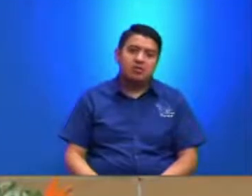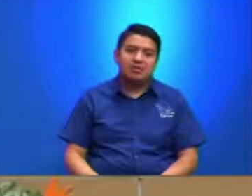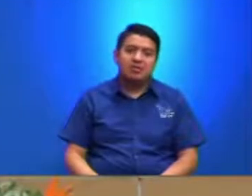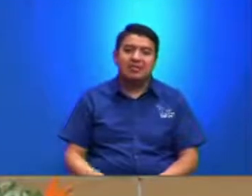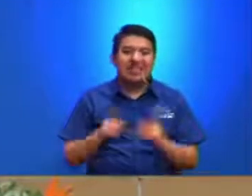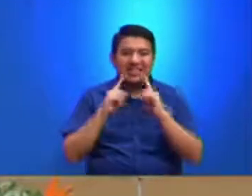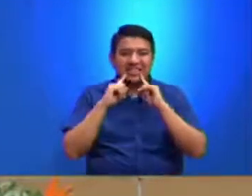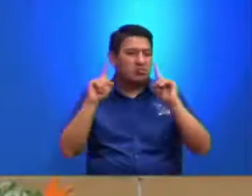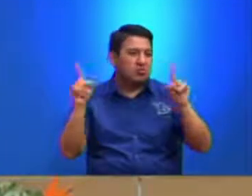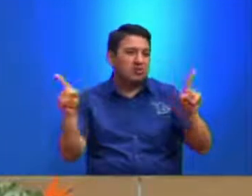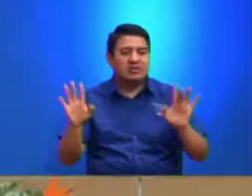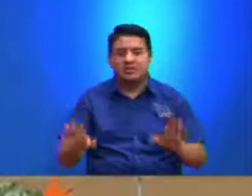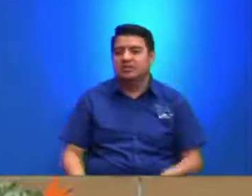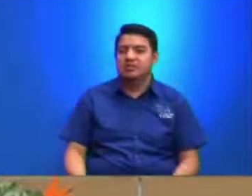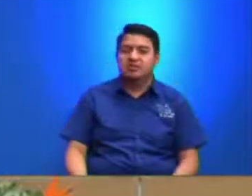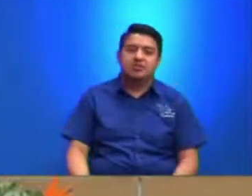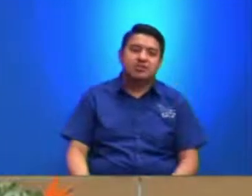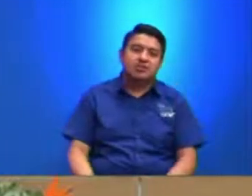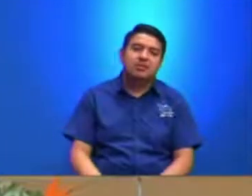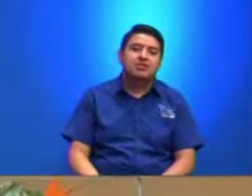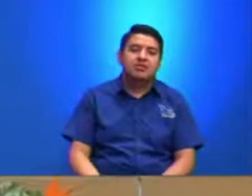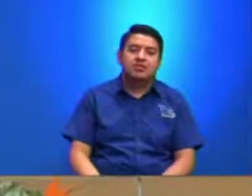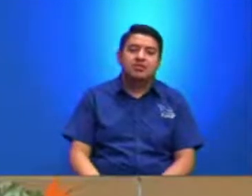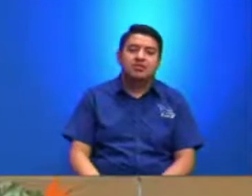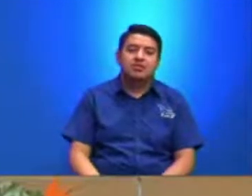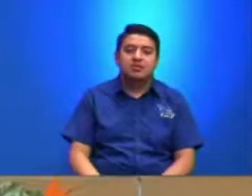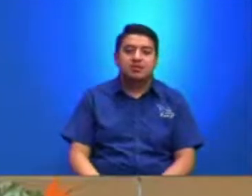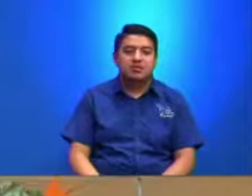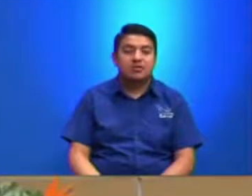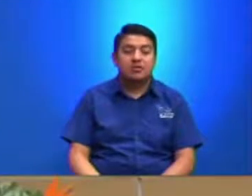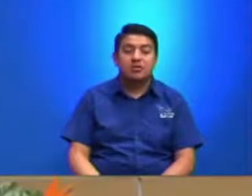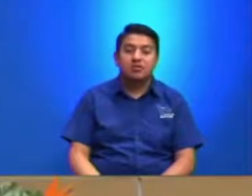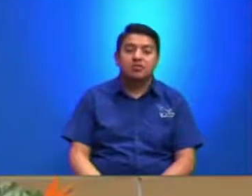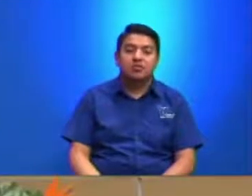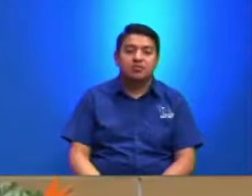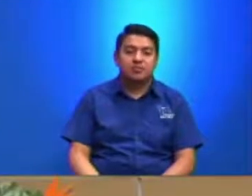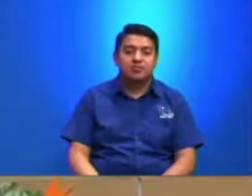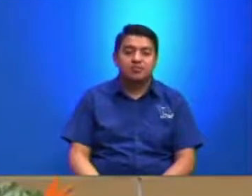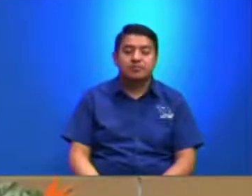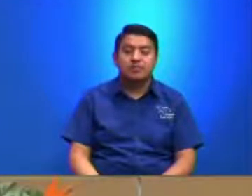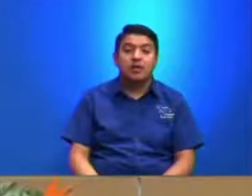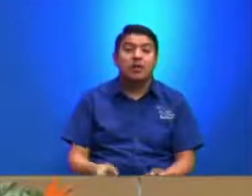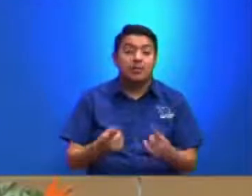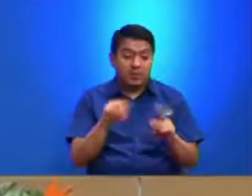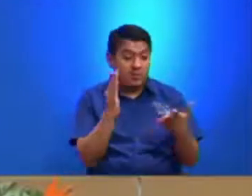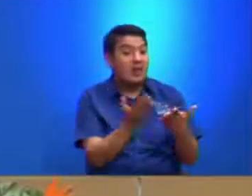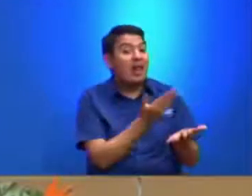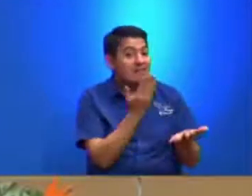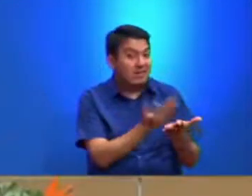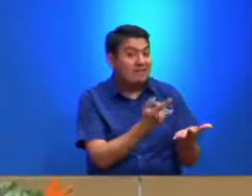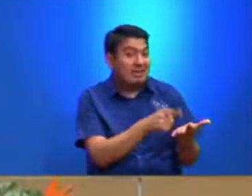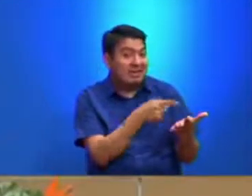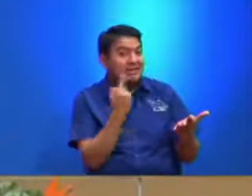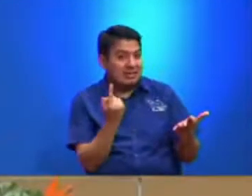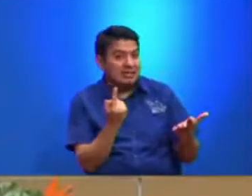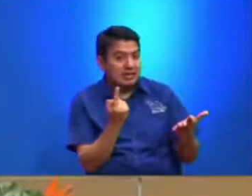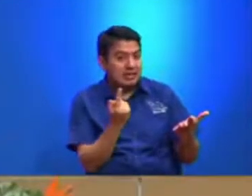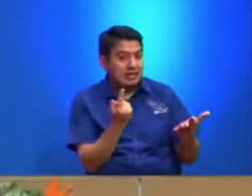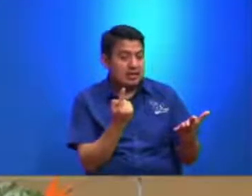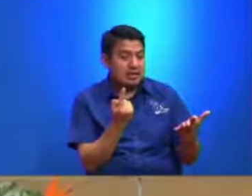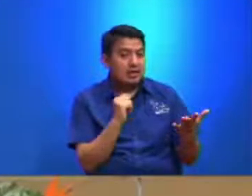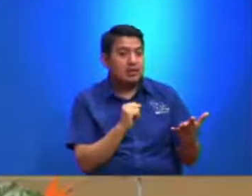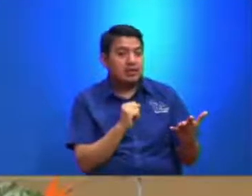anti-chinos, ni anti-ruso. No soy anti-nada, yo soy cristiano. Pero la Biblia dice que los van a destruir.